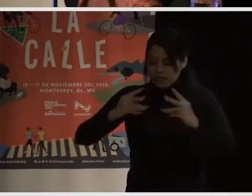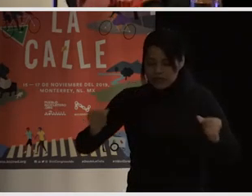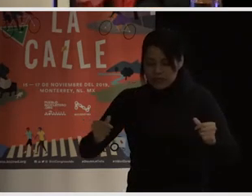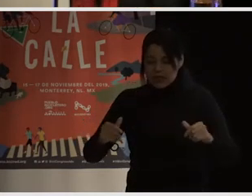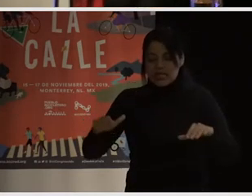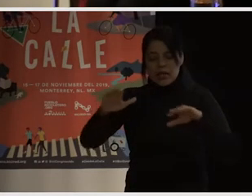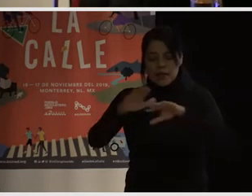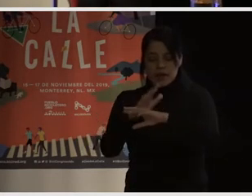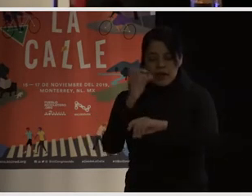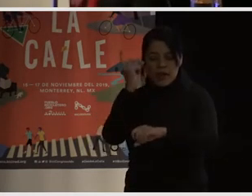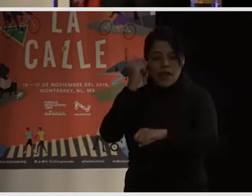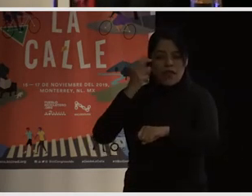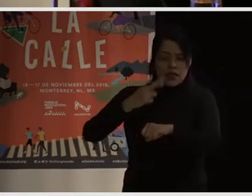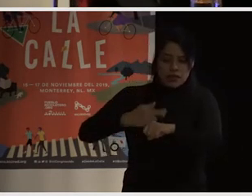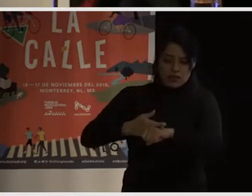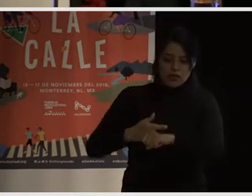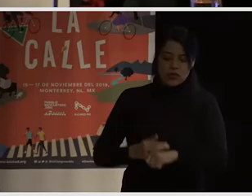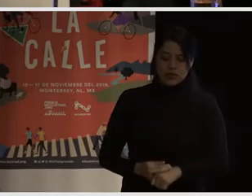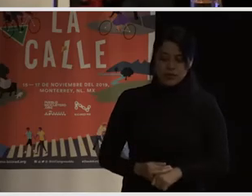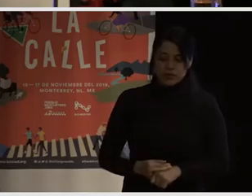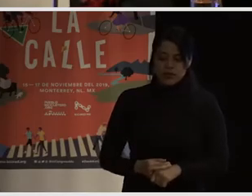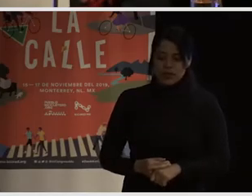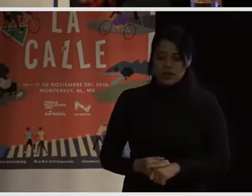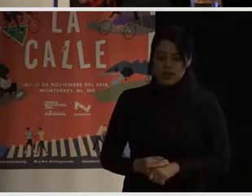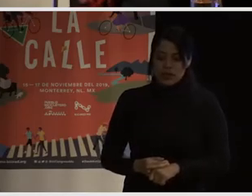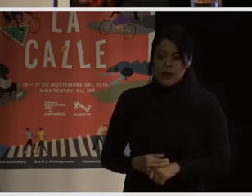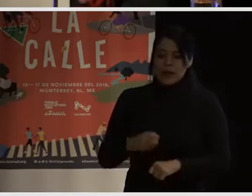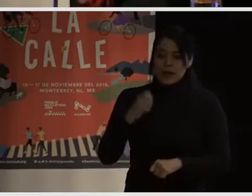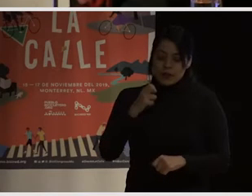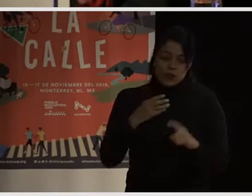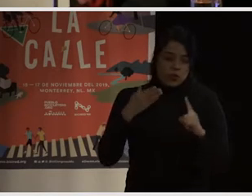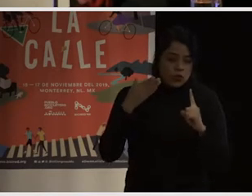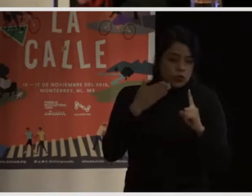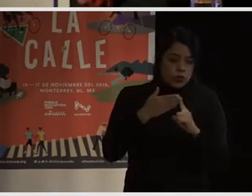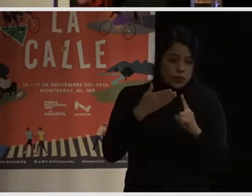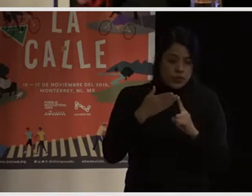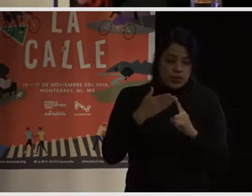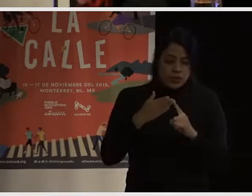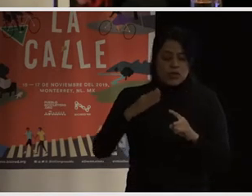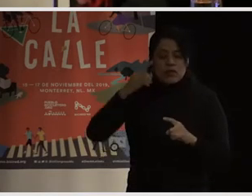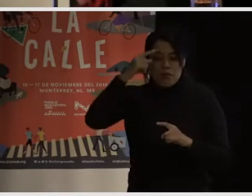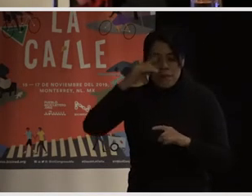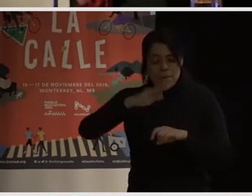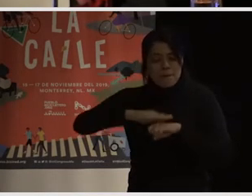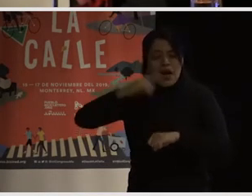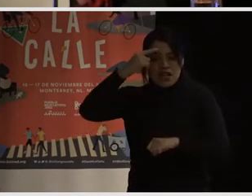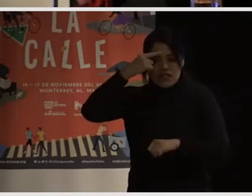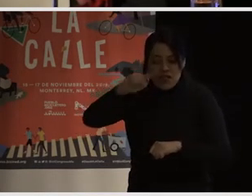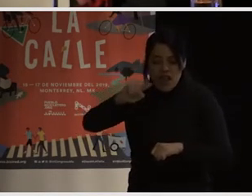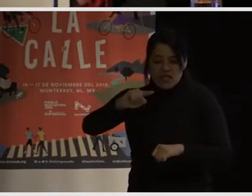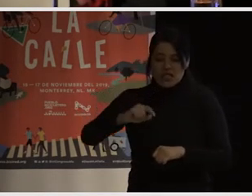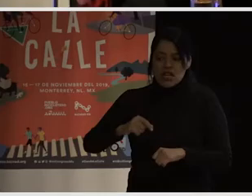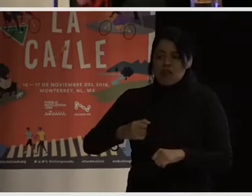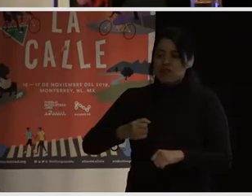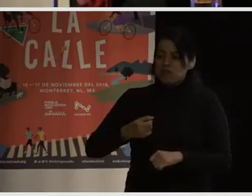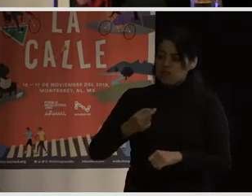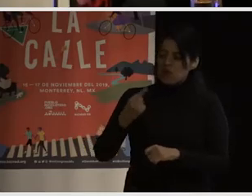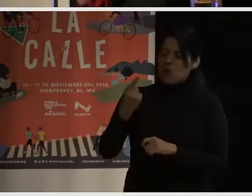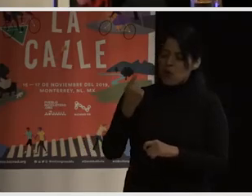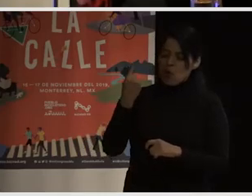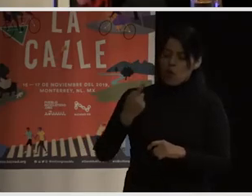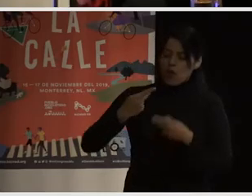es que se vuelve un uno de los retos es que es mucho más sencillo tener un interlocutor a nivel estado